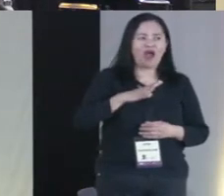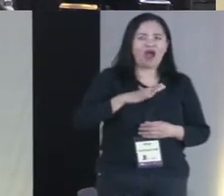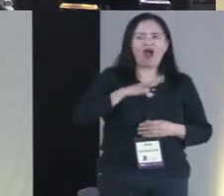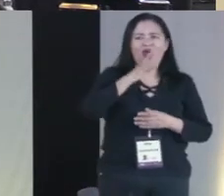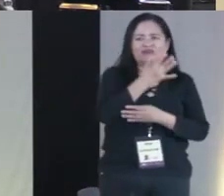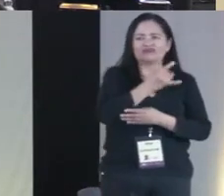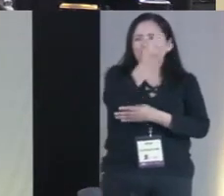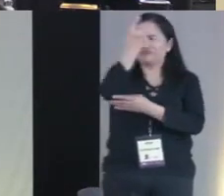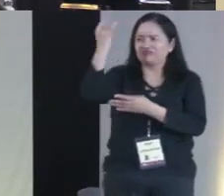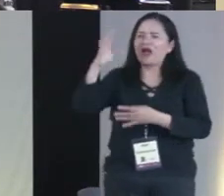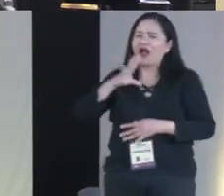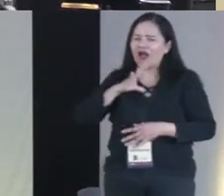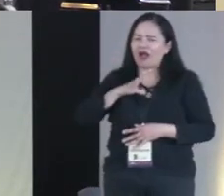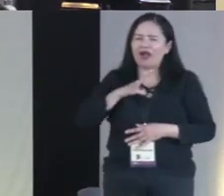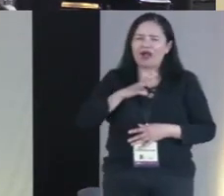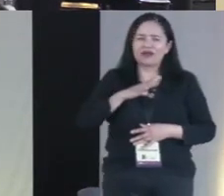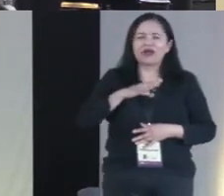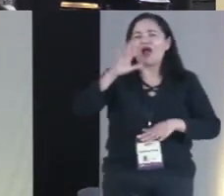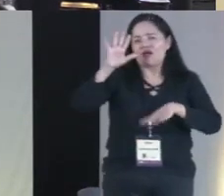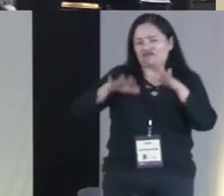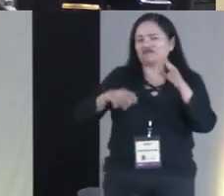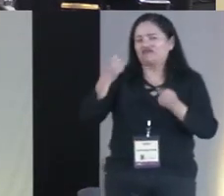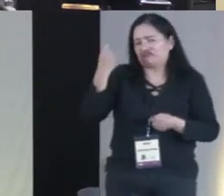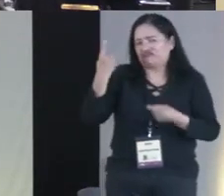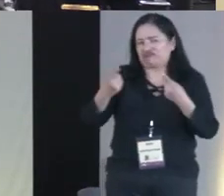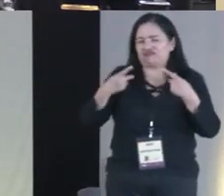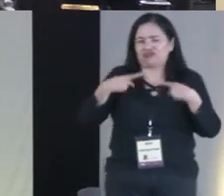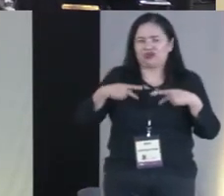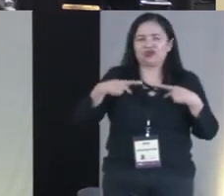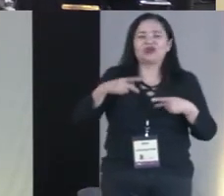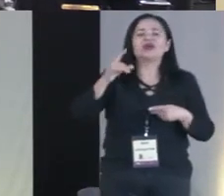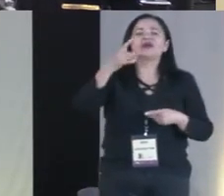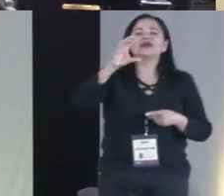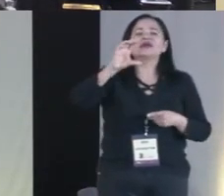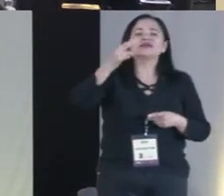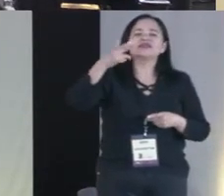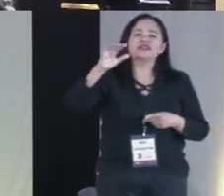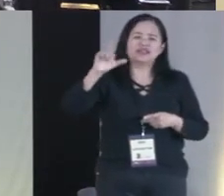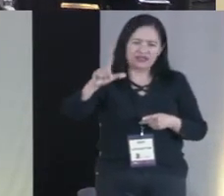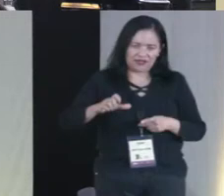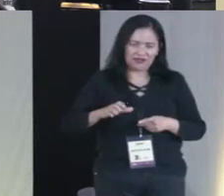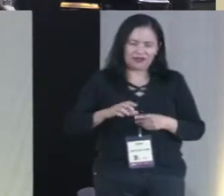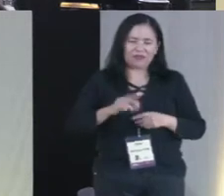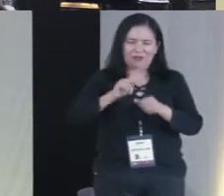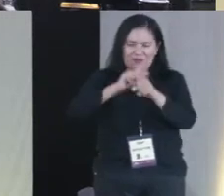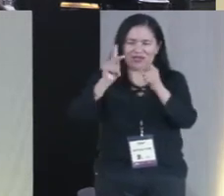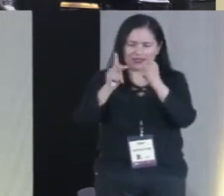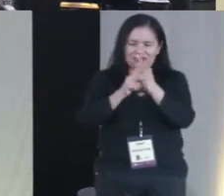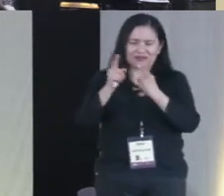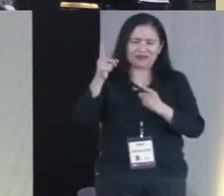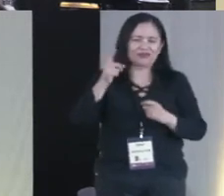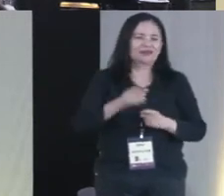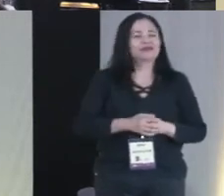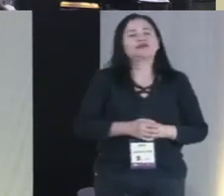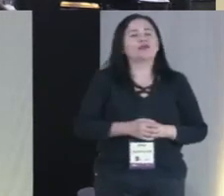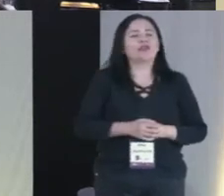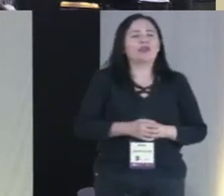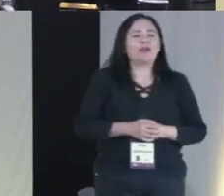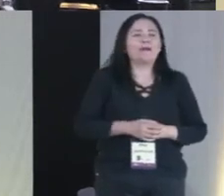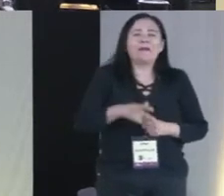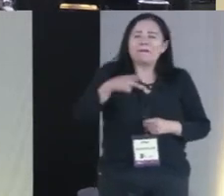monumentos, homenajes, etcétera, a los conquistadores del Chile. Pero fíjate, hay una cosa que sí hay que decir.